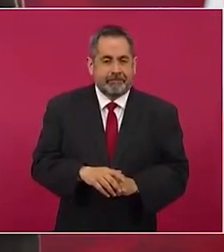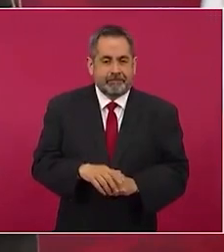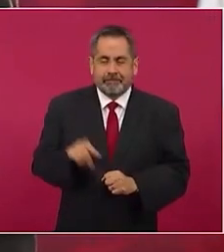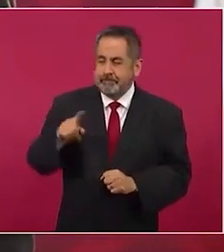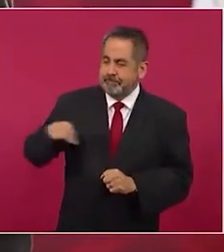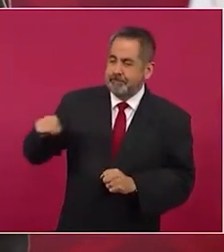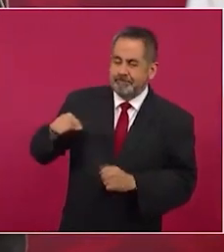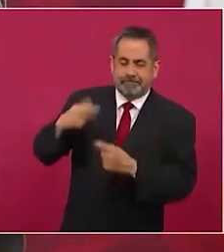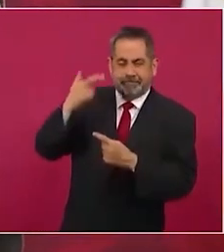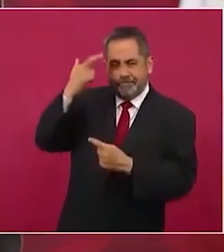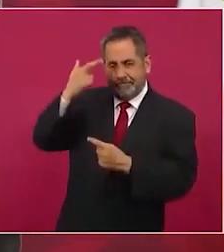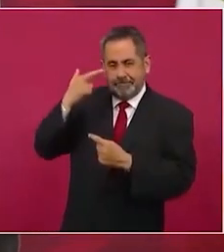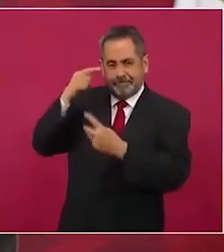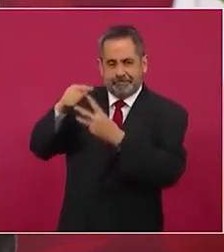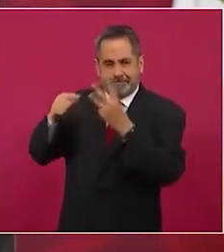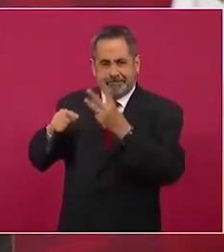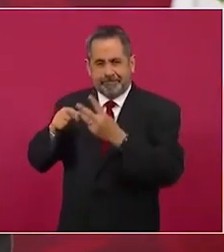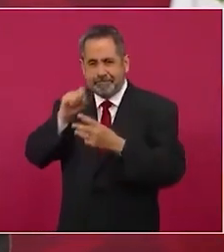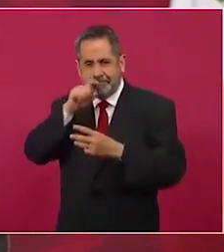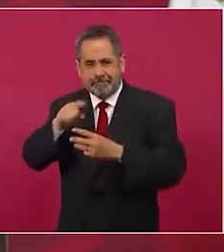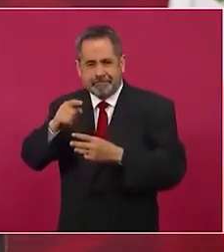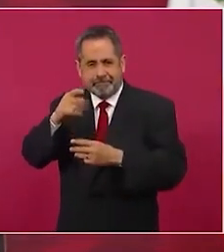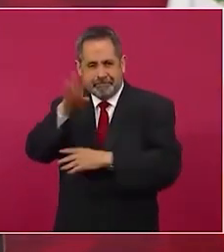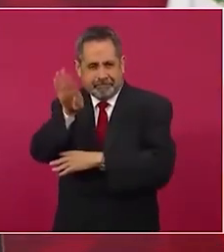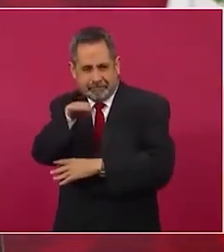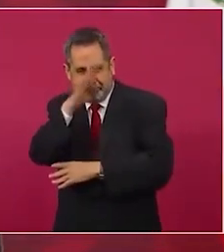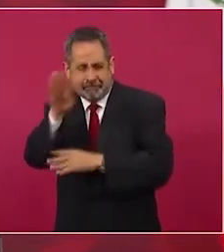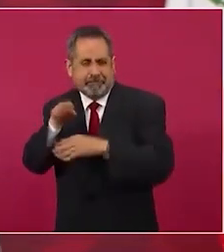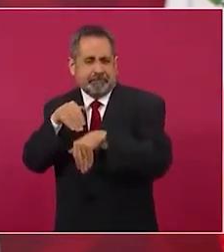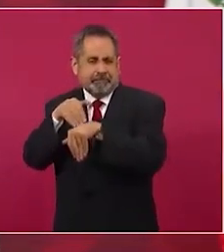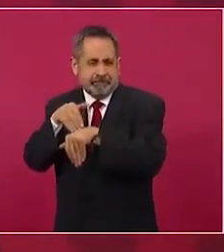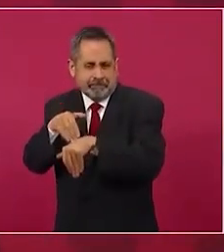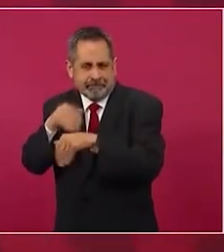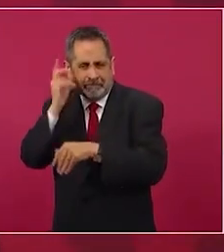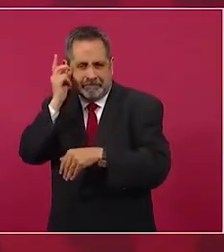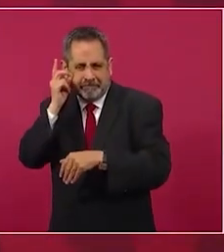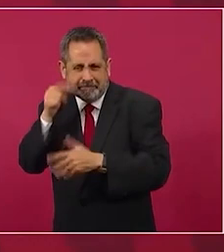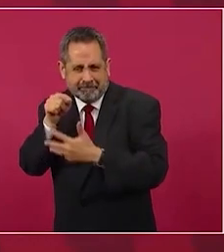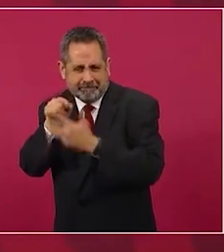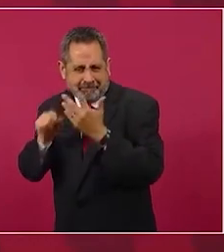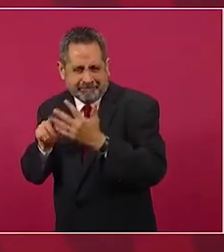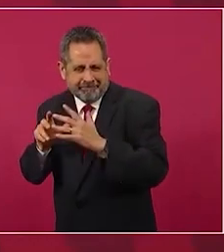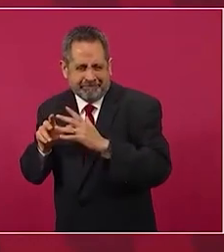reyes y el elefante y el camello y el caballo ya no quieren